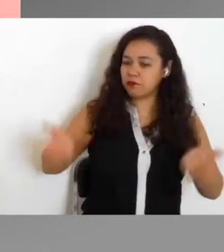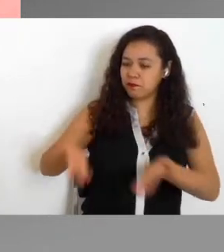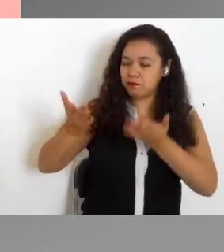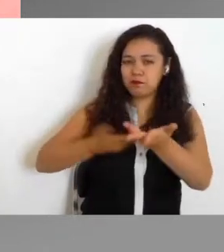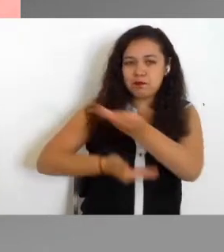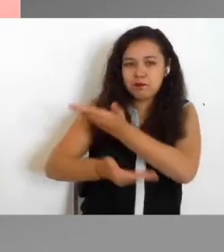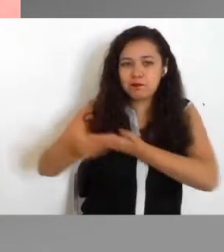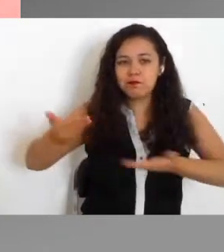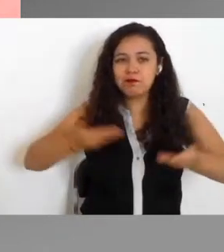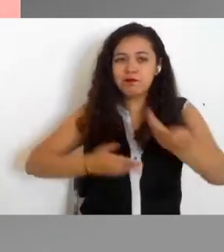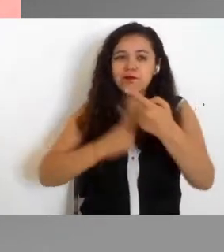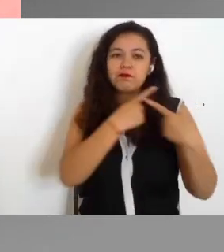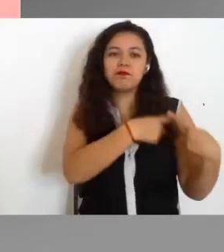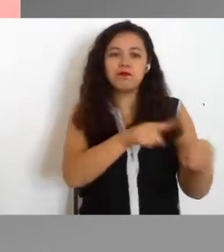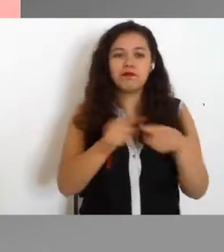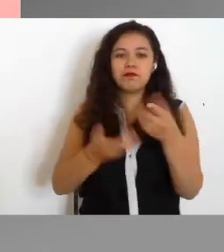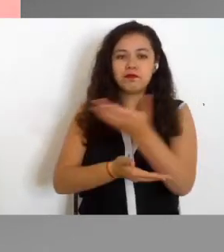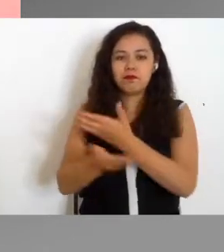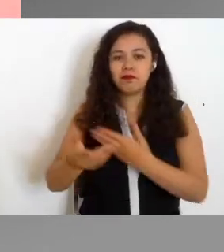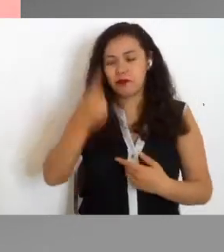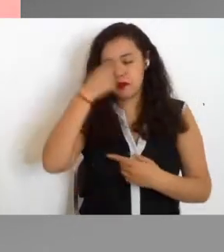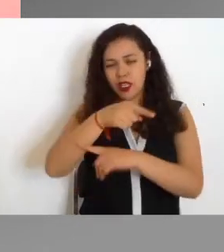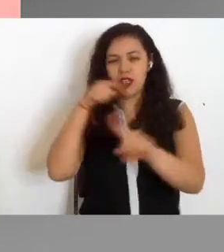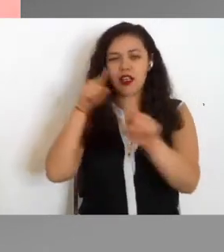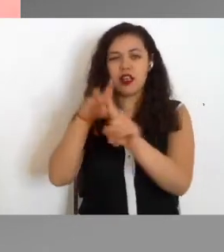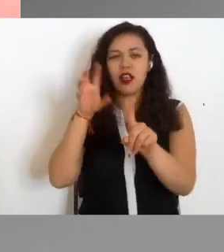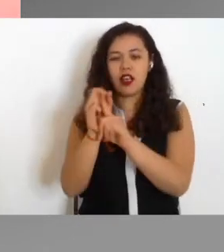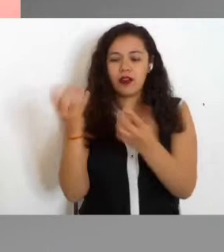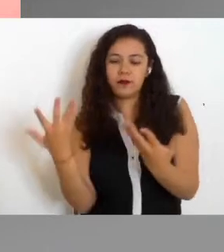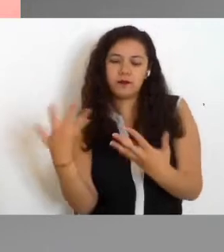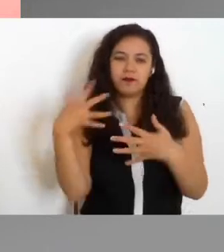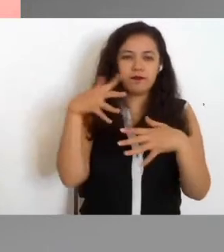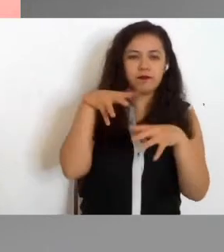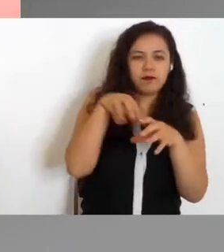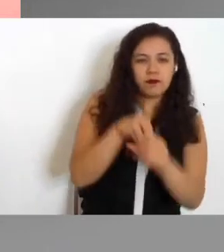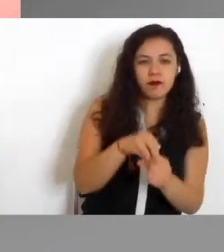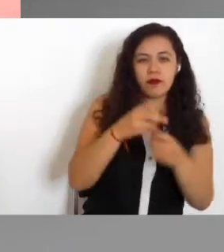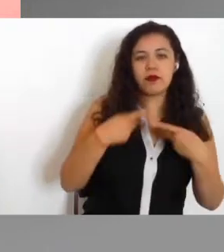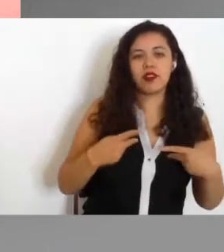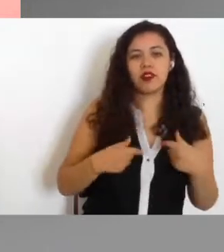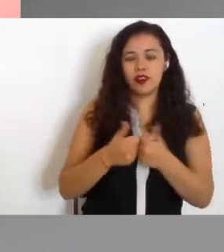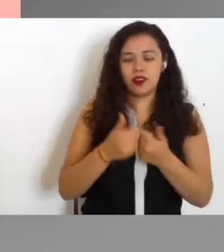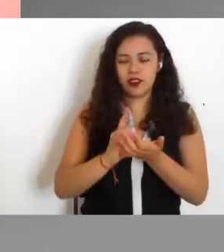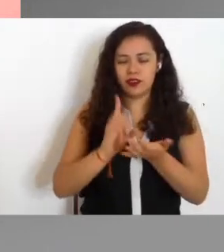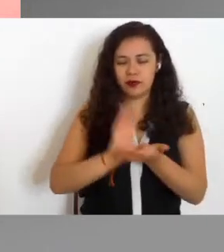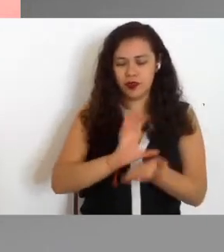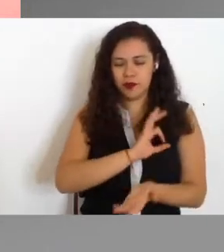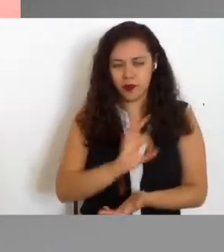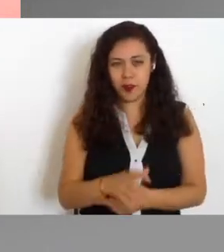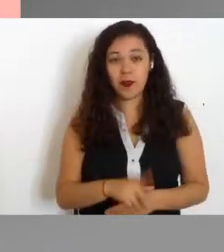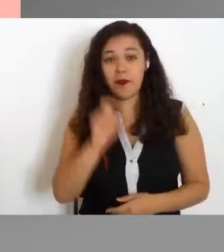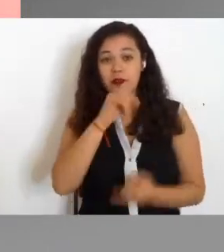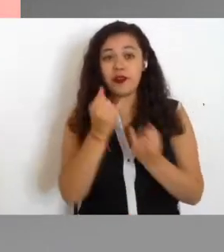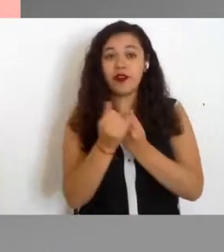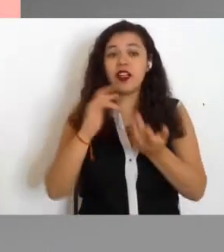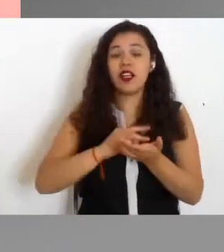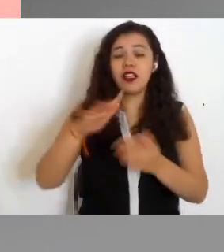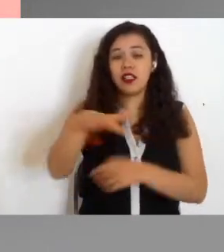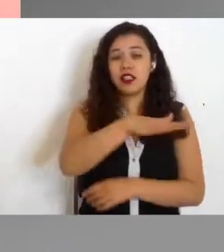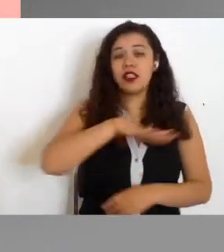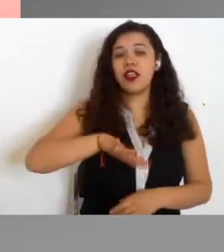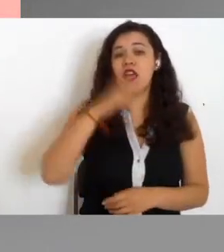nuestras diversidades con un fin común, que es la inclusión a personas con discapacidad. Agradecer también este espacio a la